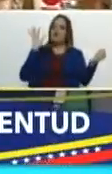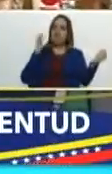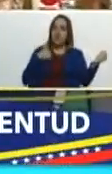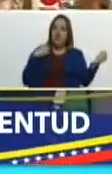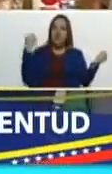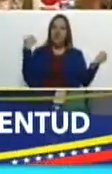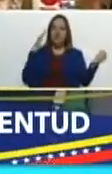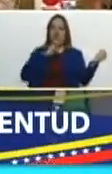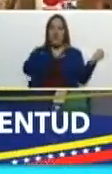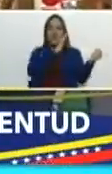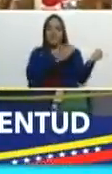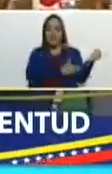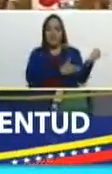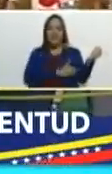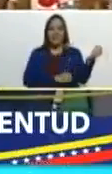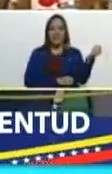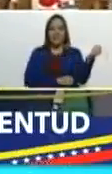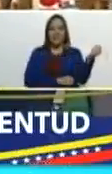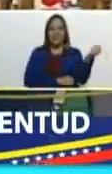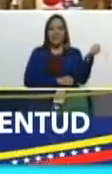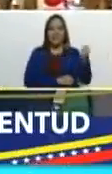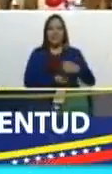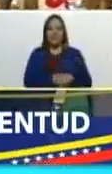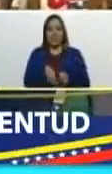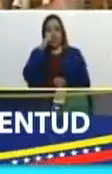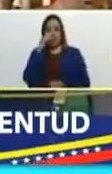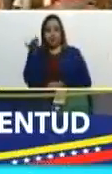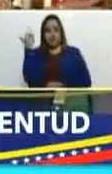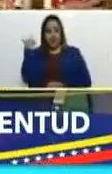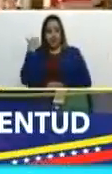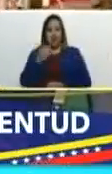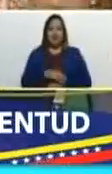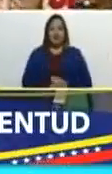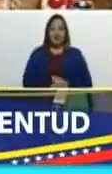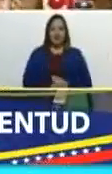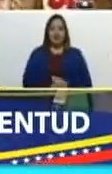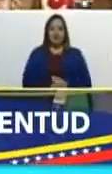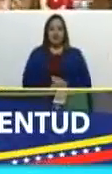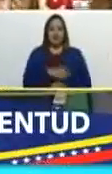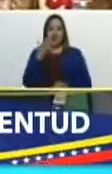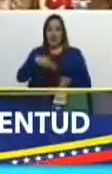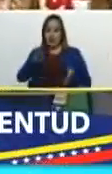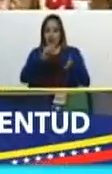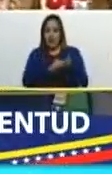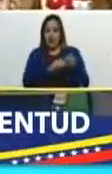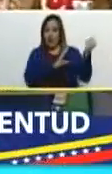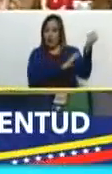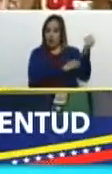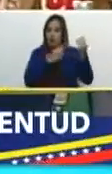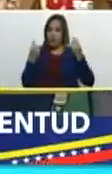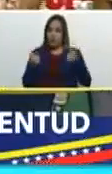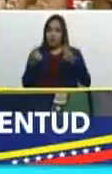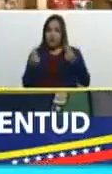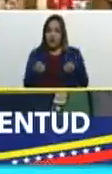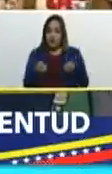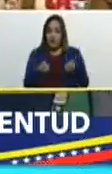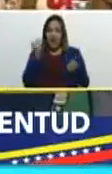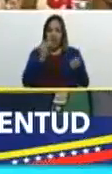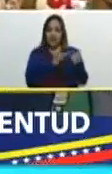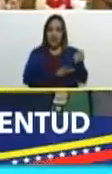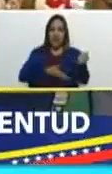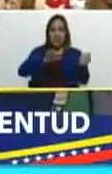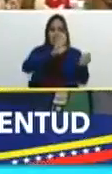fuerte en el pasado. Y vuelve, el músculo se reactiva, se